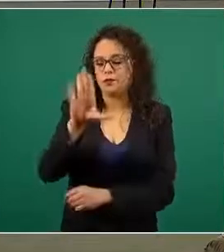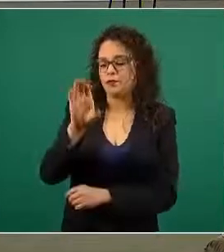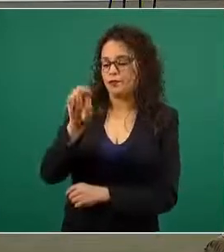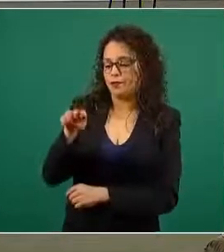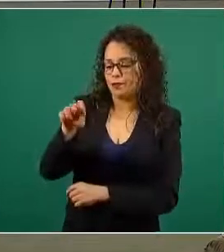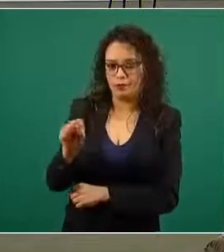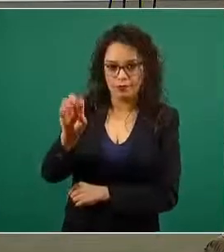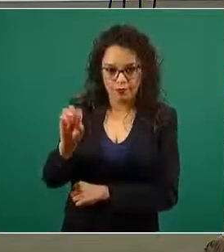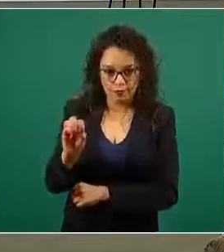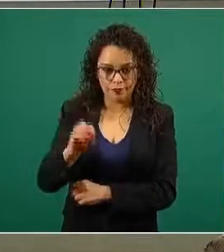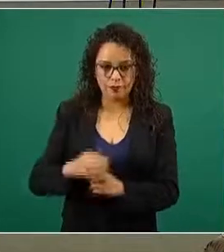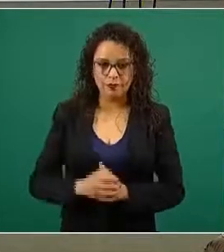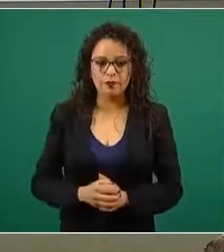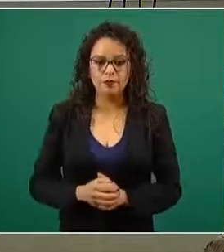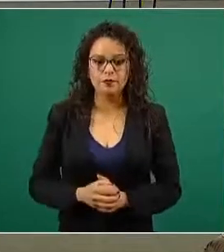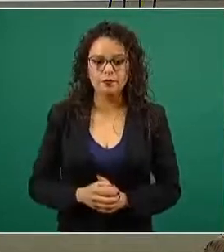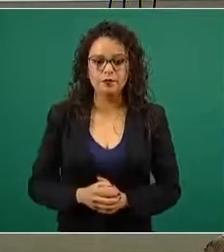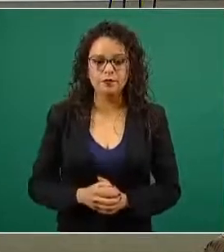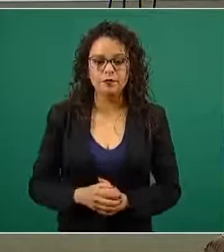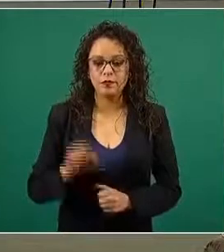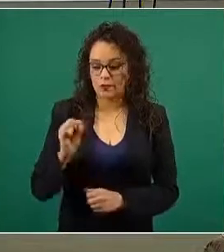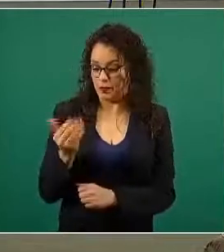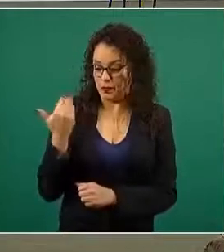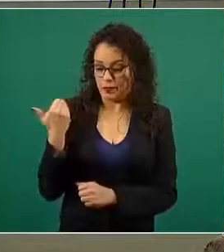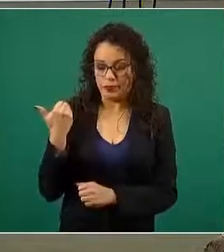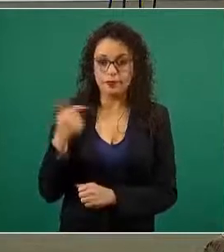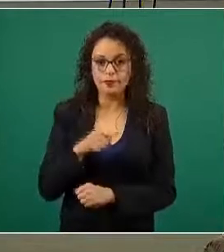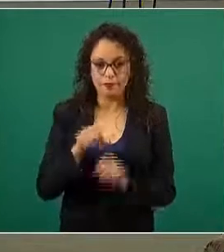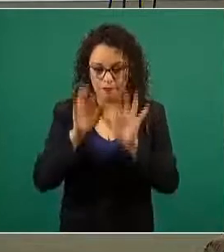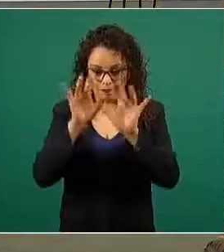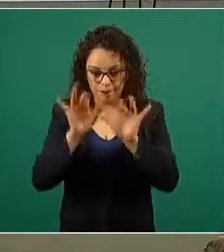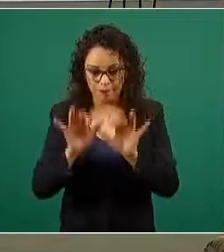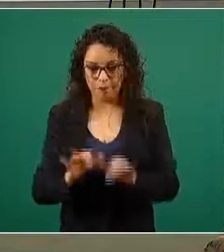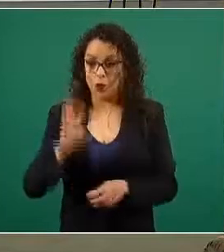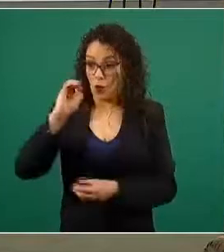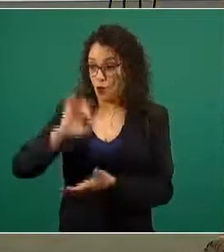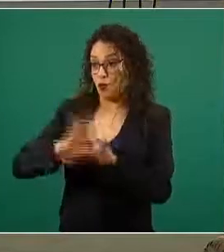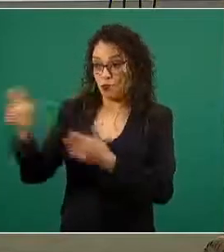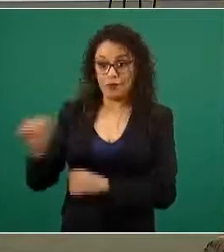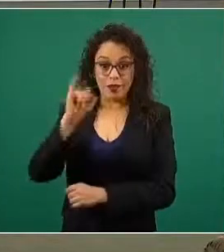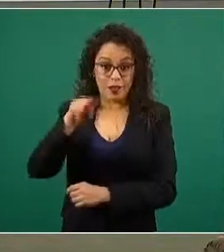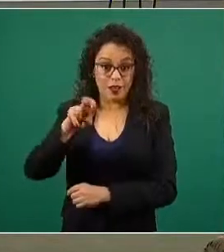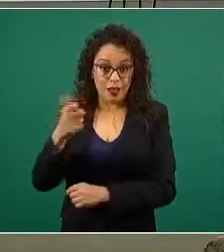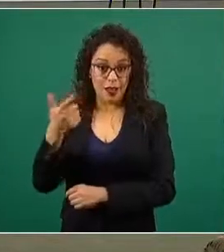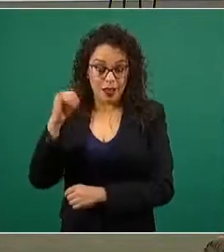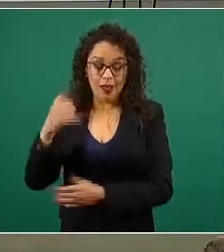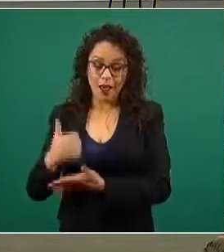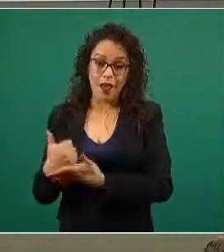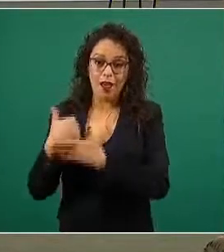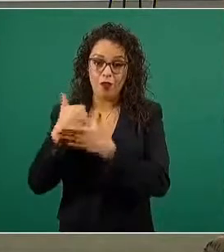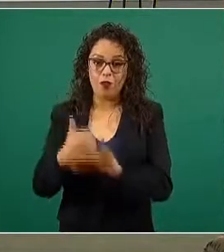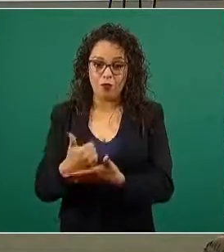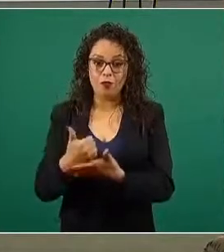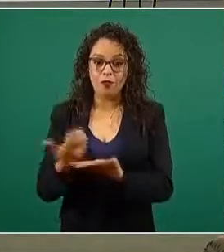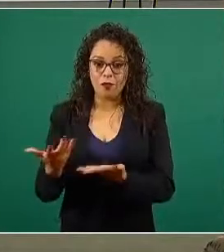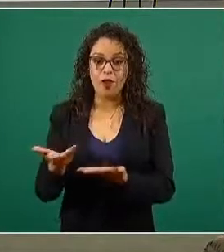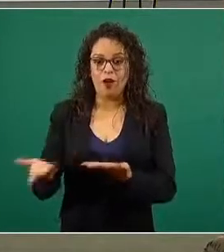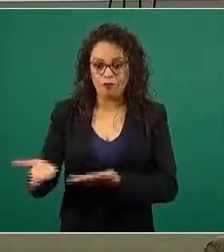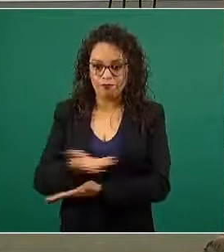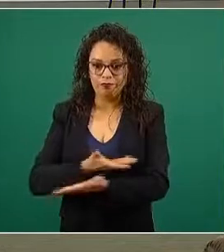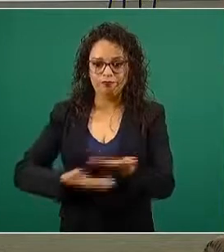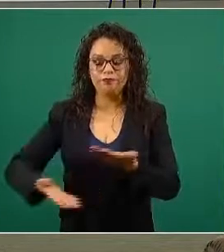Población y Vivienda, en su versión más actualizada, agradecemos al INEGI, por cierto, esta colaboración de